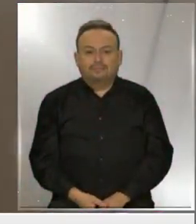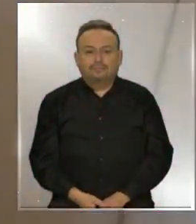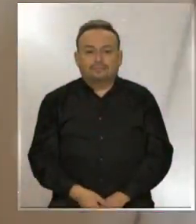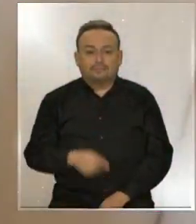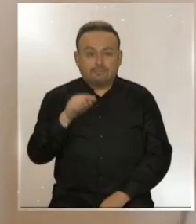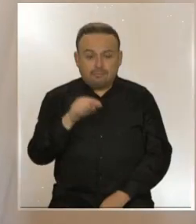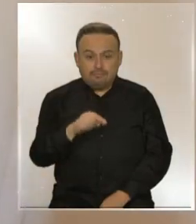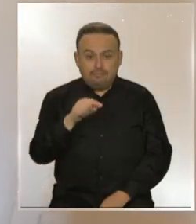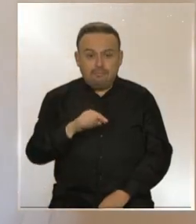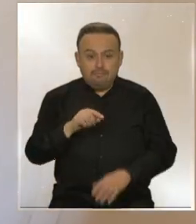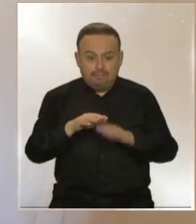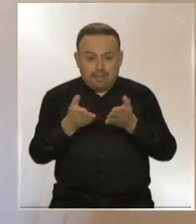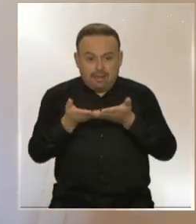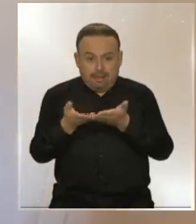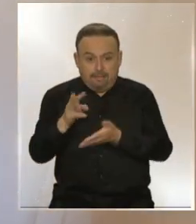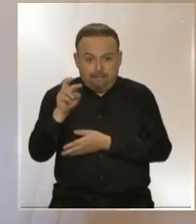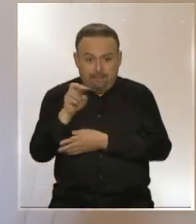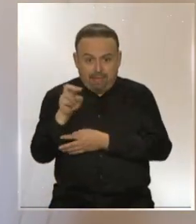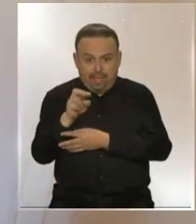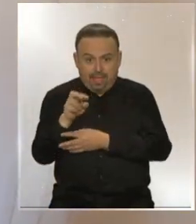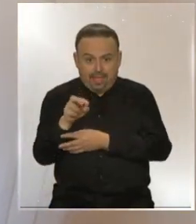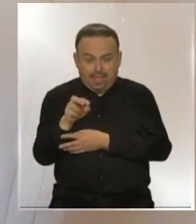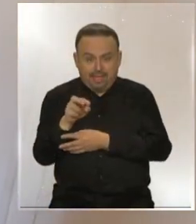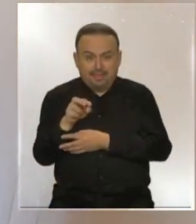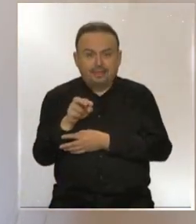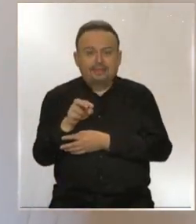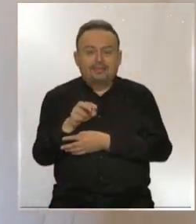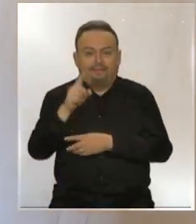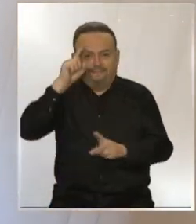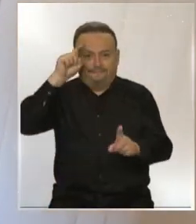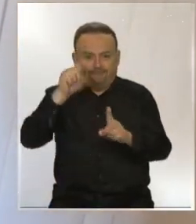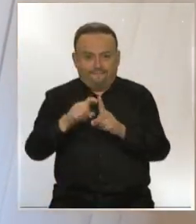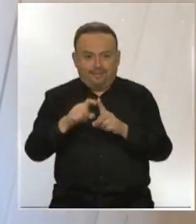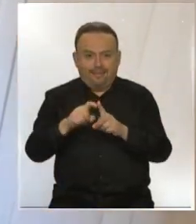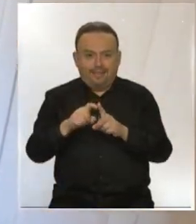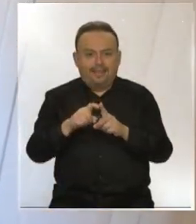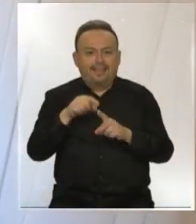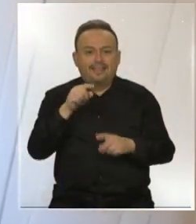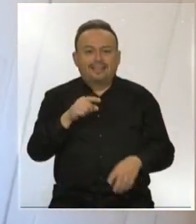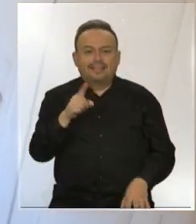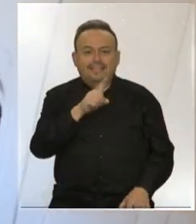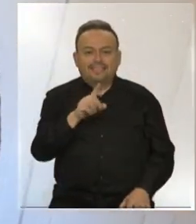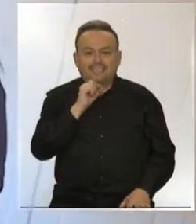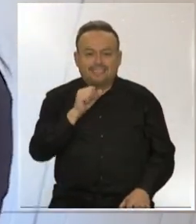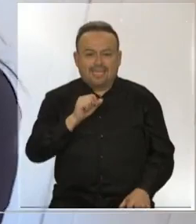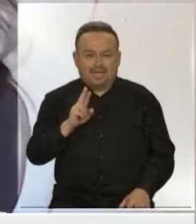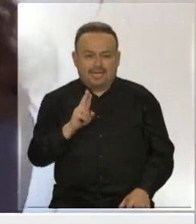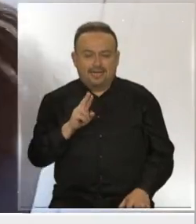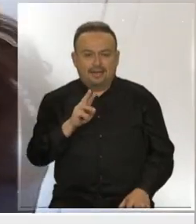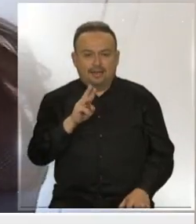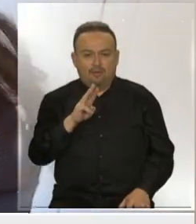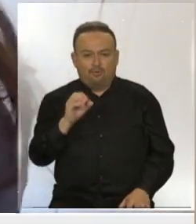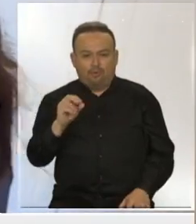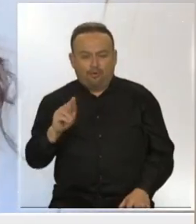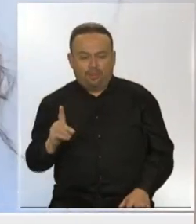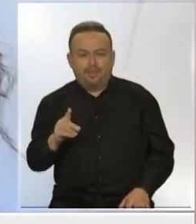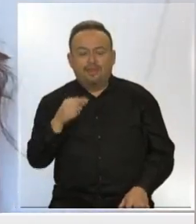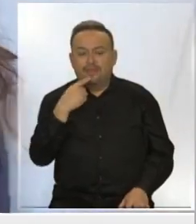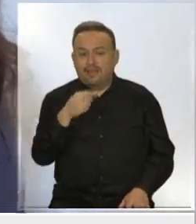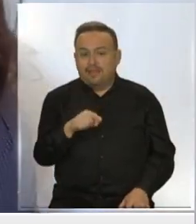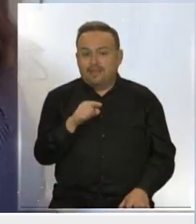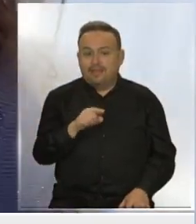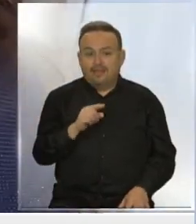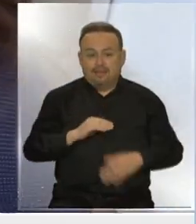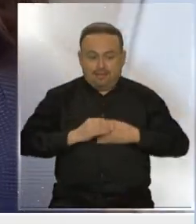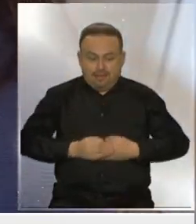Esto que en realidad es un regalo para el papá, y el papá es fanático de Star Wars. Ahí está el papá. Amelia